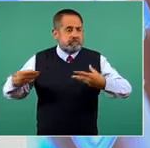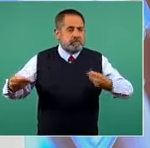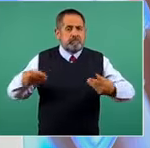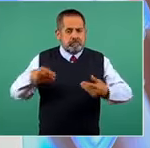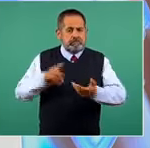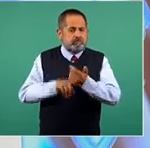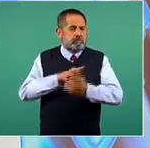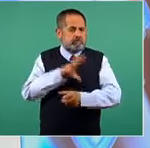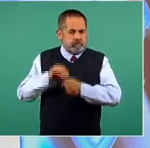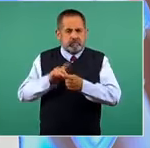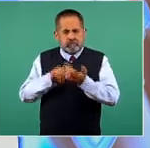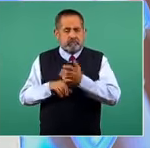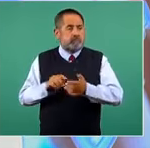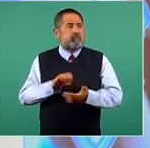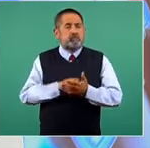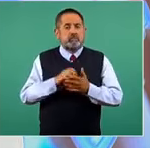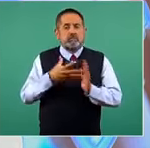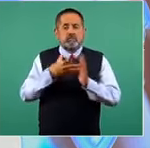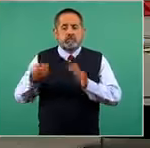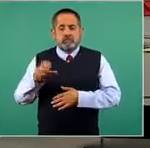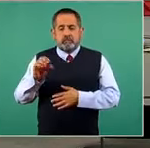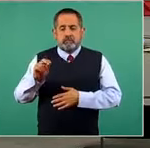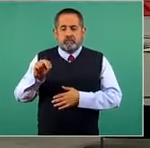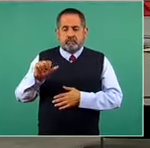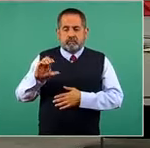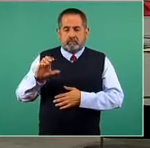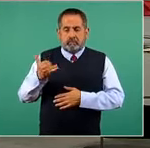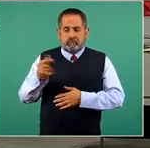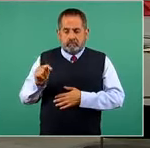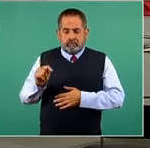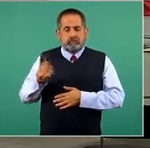por ejemplo, en el portal de CONACYT,